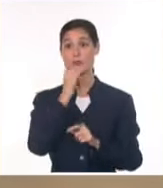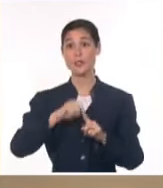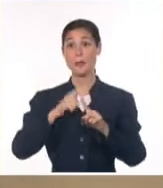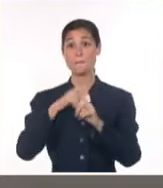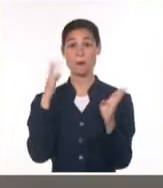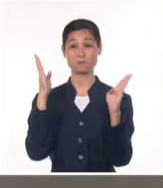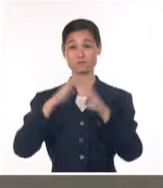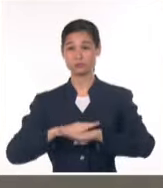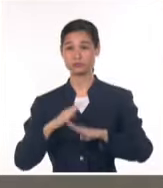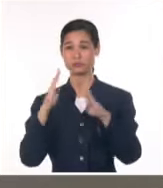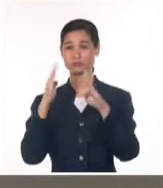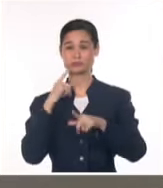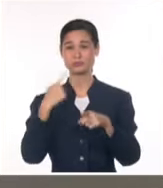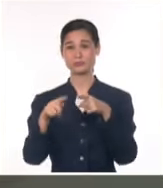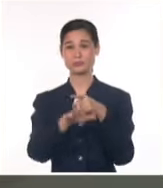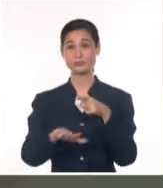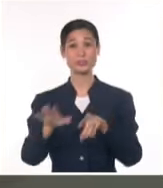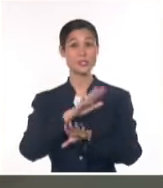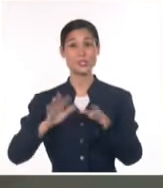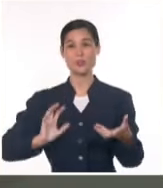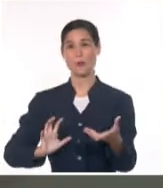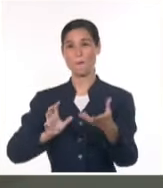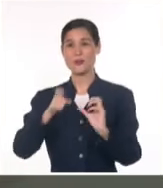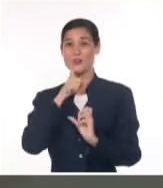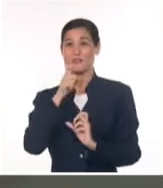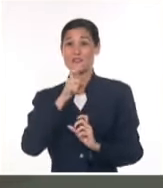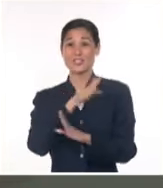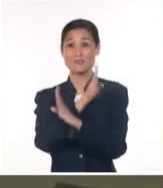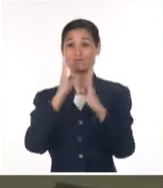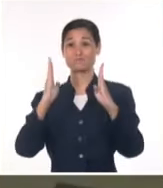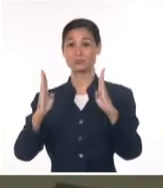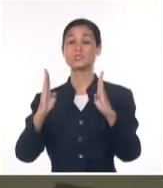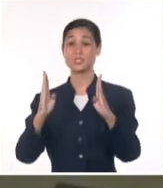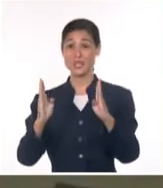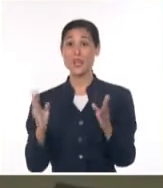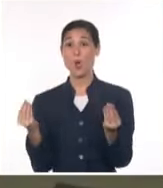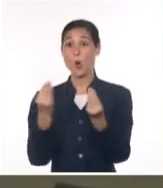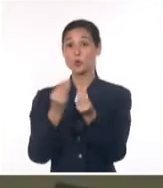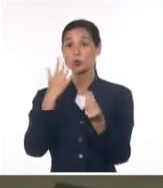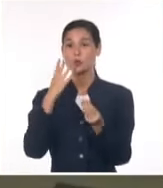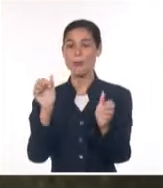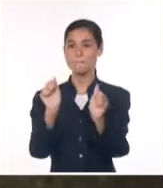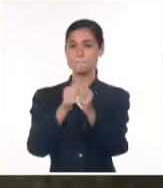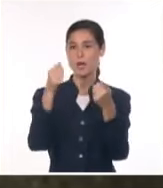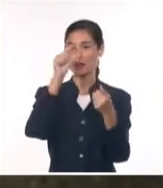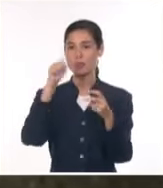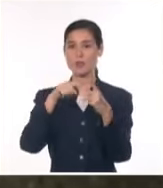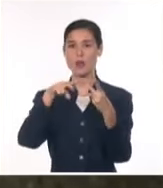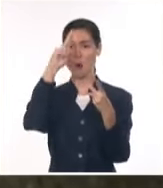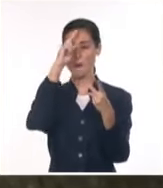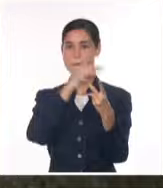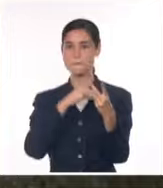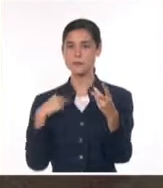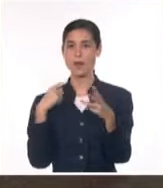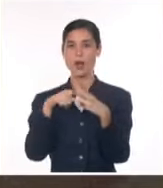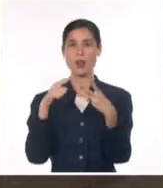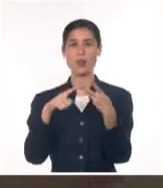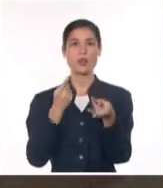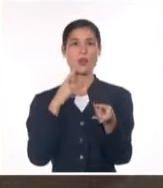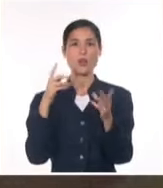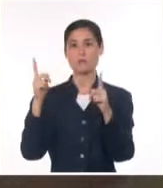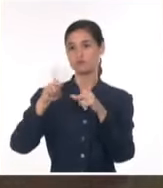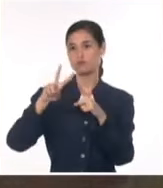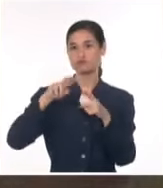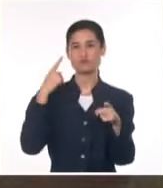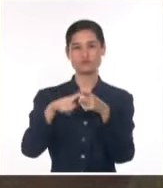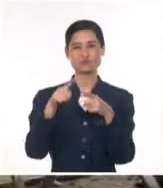totales. A ese complejo panorama se suman instituciones hospitalarias, panaderías, centros educacionales y salas de televisión, así